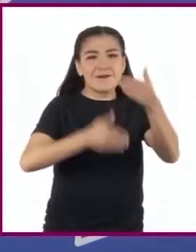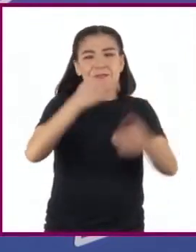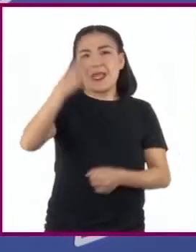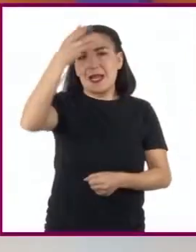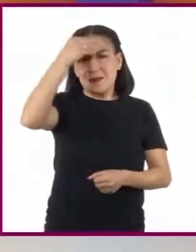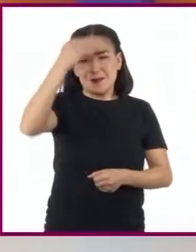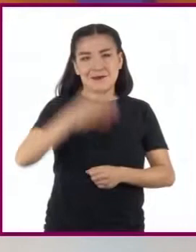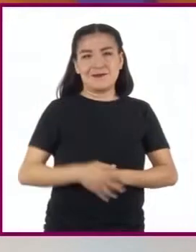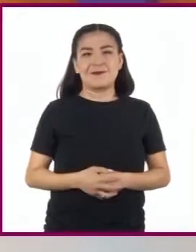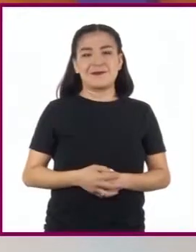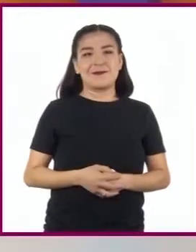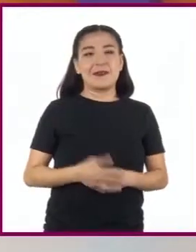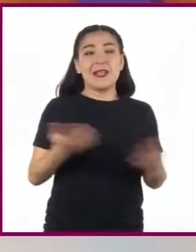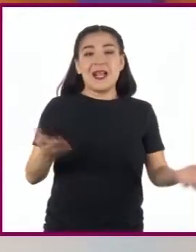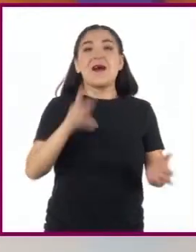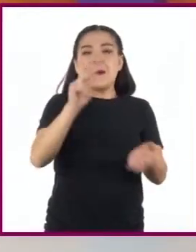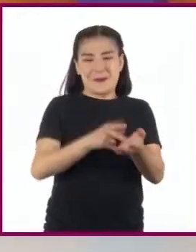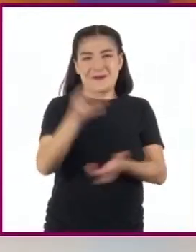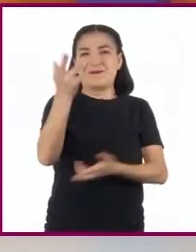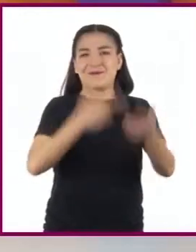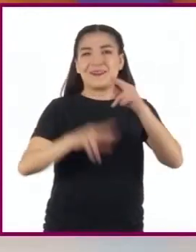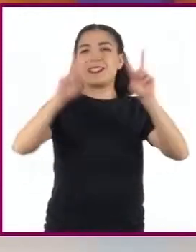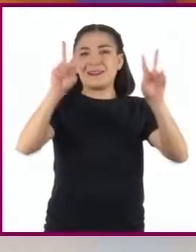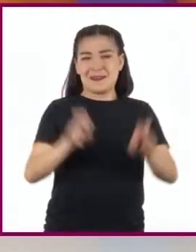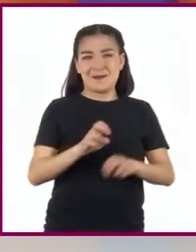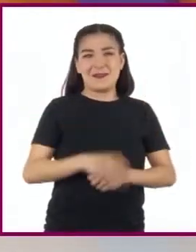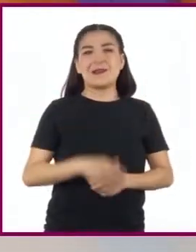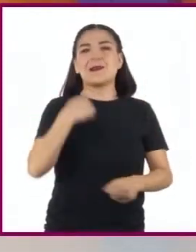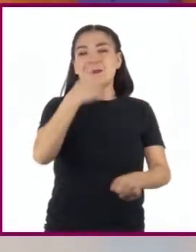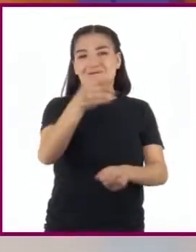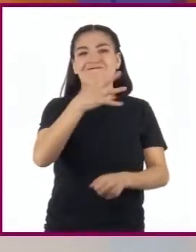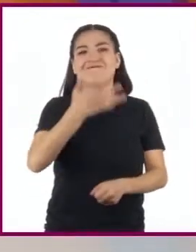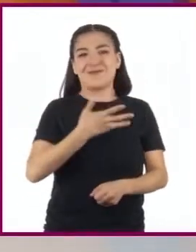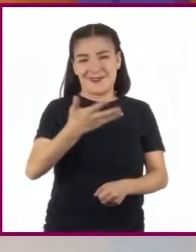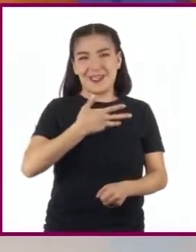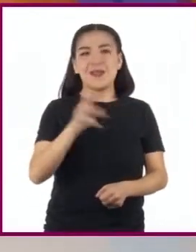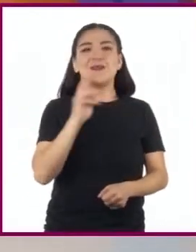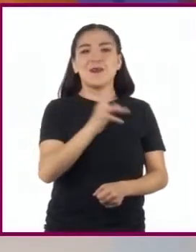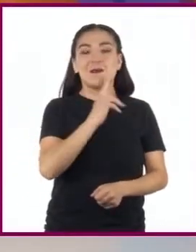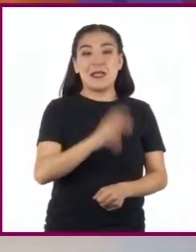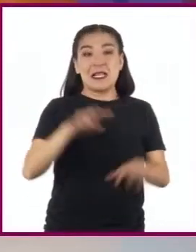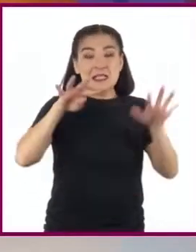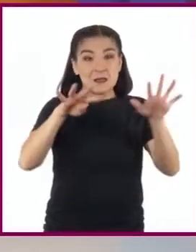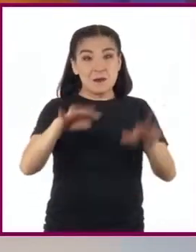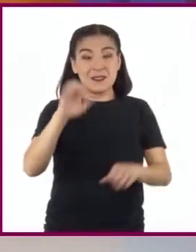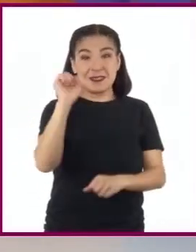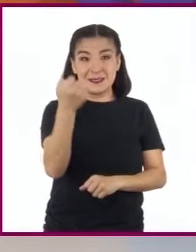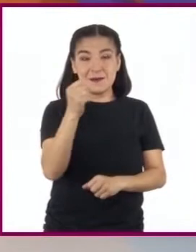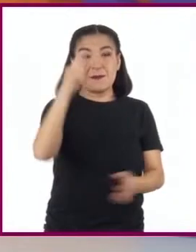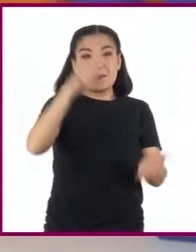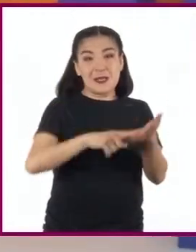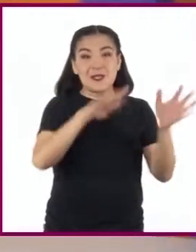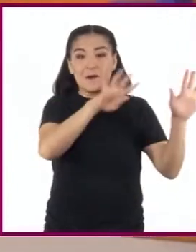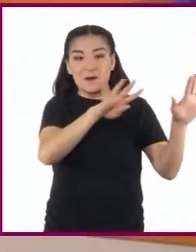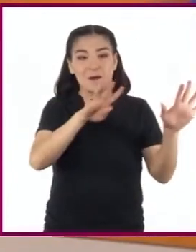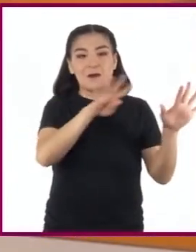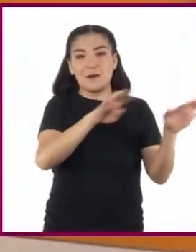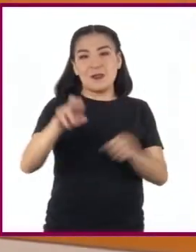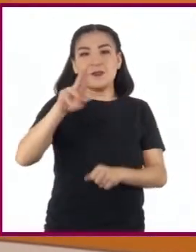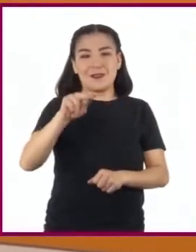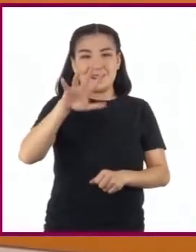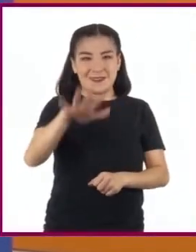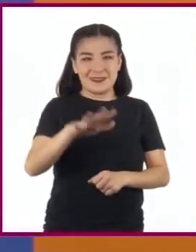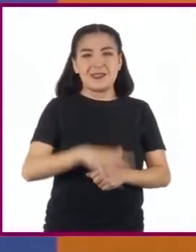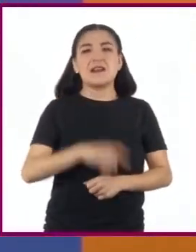aprendizaje? Pero volvamos al tema, pues les tengo noticias. El 19 de septiembre de